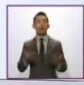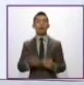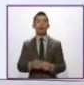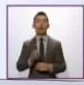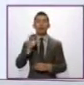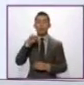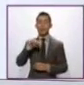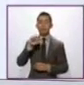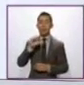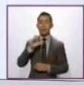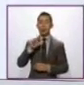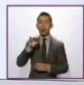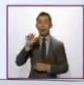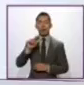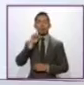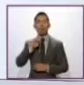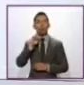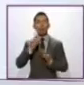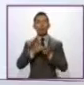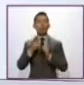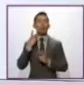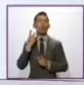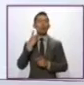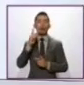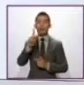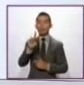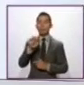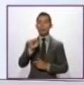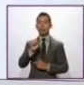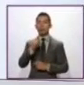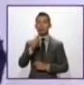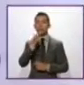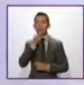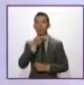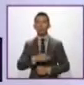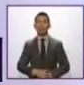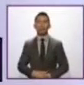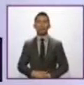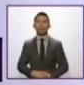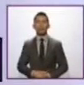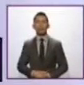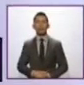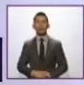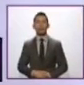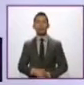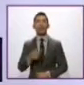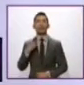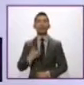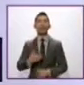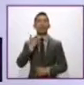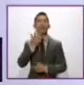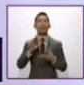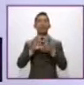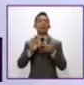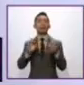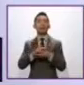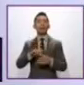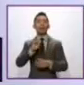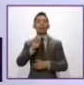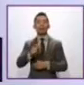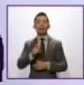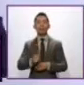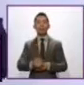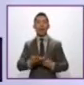María de Jesús Ibarra Silva, la candidata del PES. Tiene un minuto, adelante. Bueno, pues yo lo que les quiero decir es que el primer acto